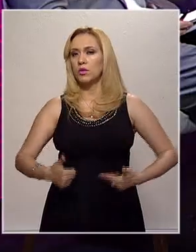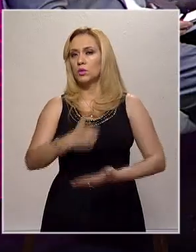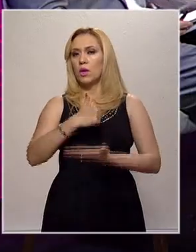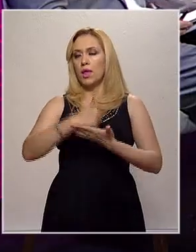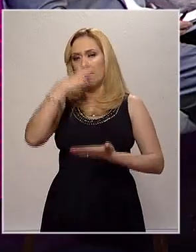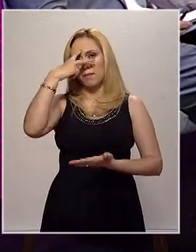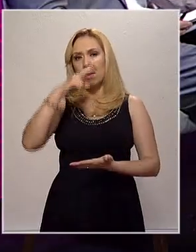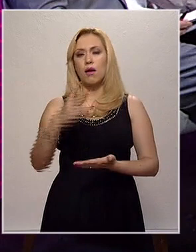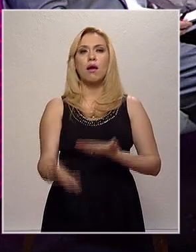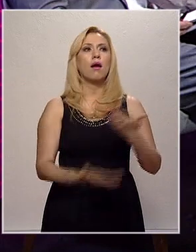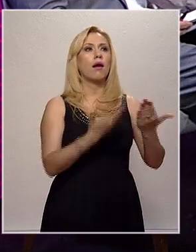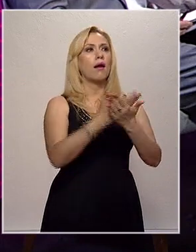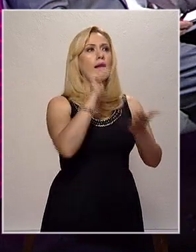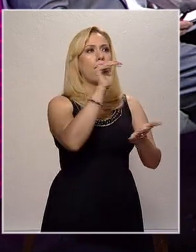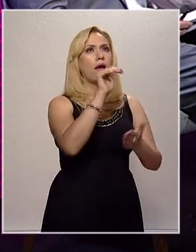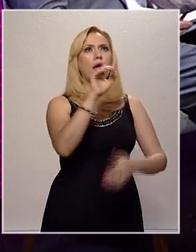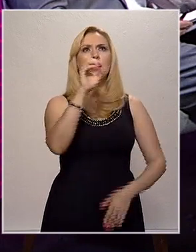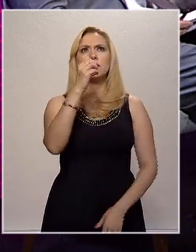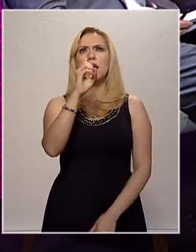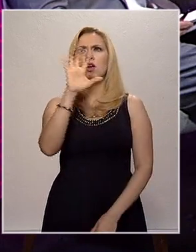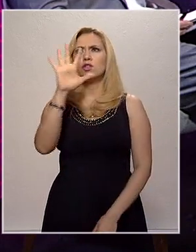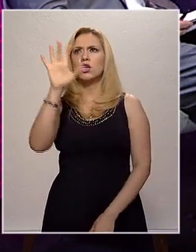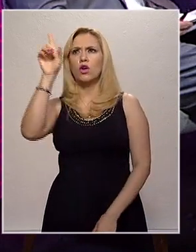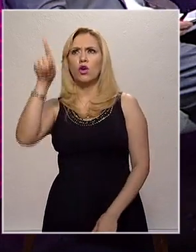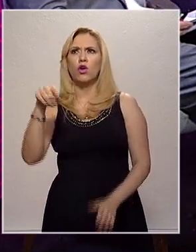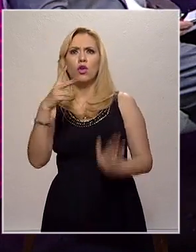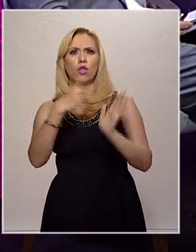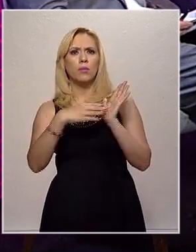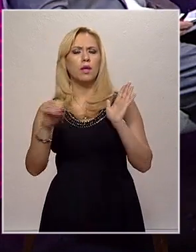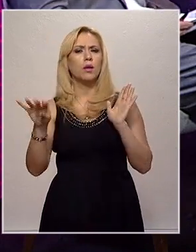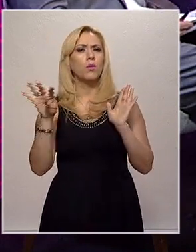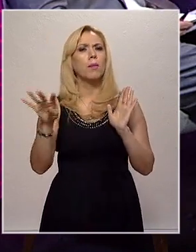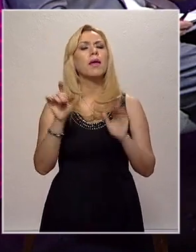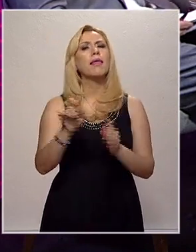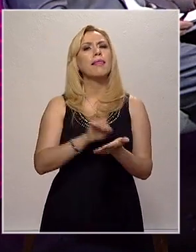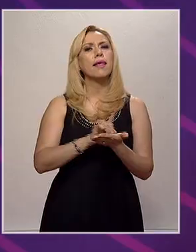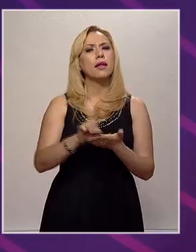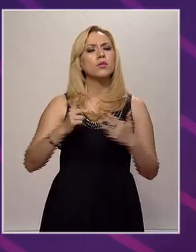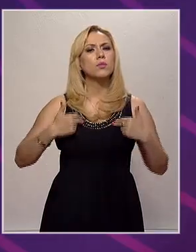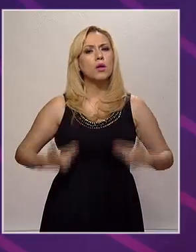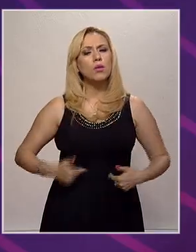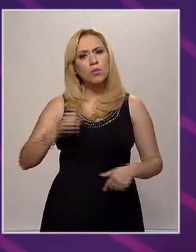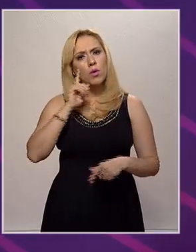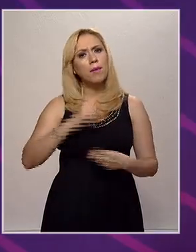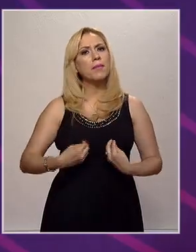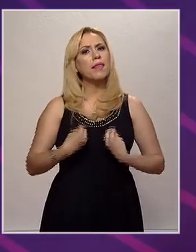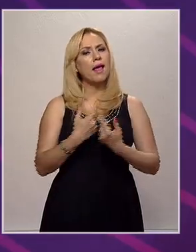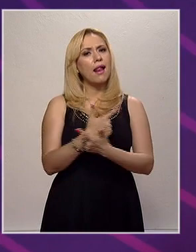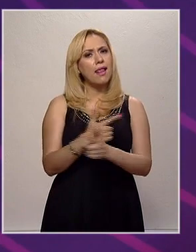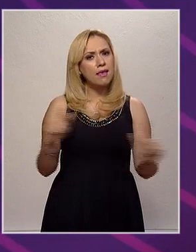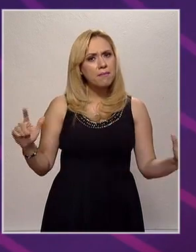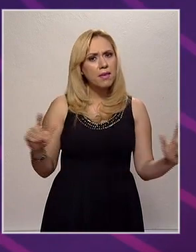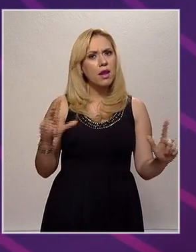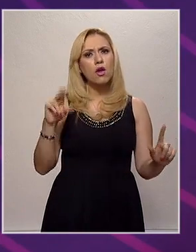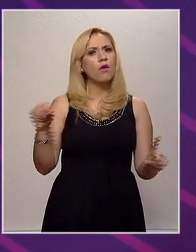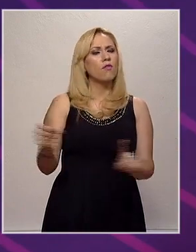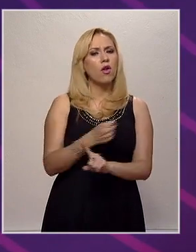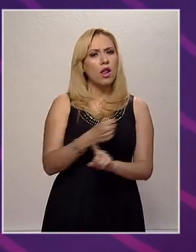que es la 05 de 2019, sobre el derecho humano de las mujeres a una vida libre de violencia, y en el